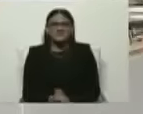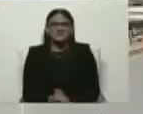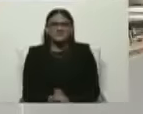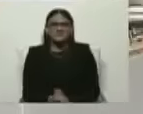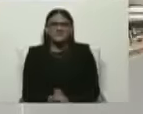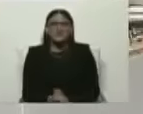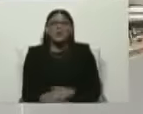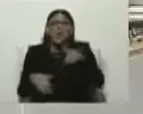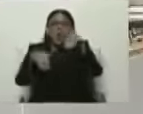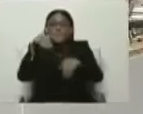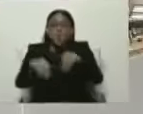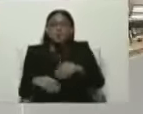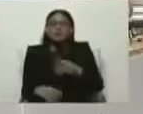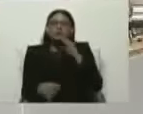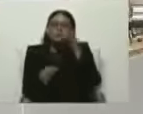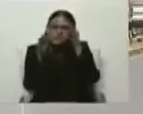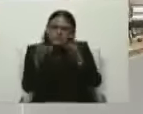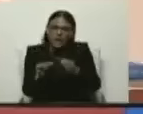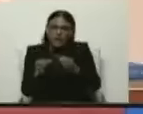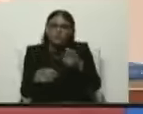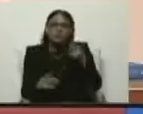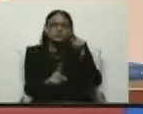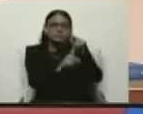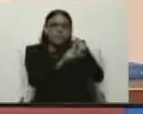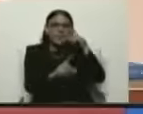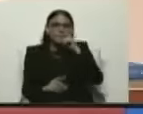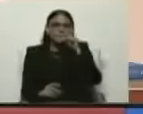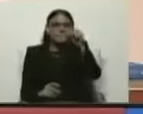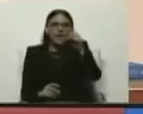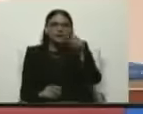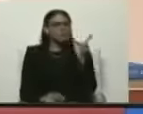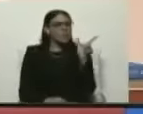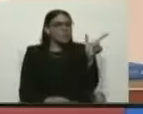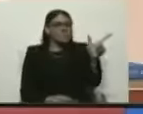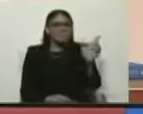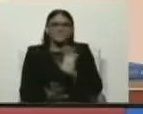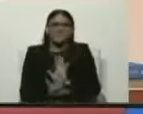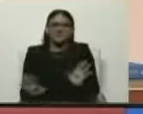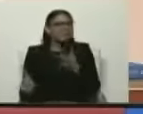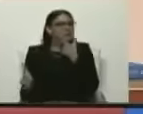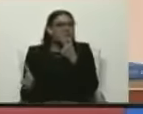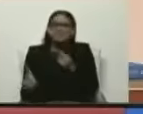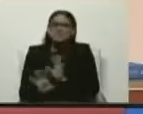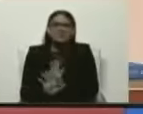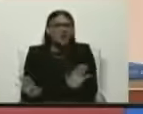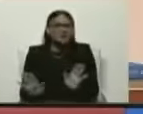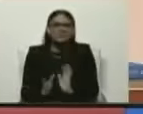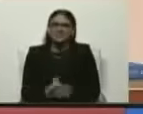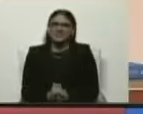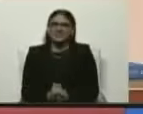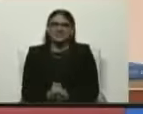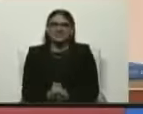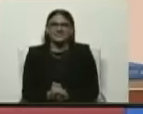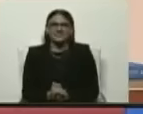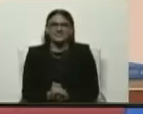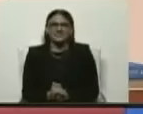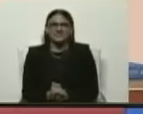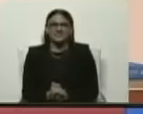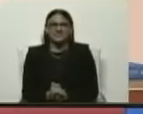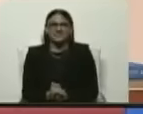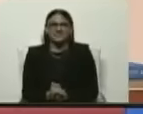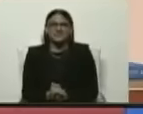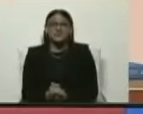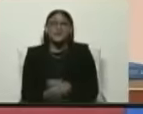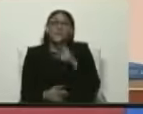Voto seguro por Maduro, PSUV. La sonrisa de Chávez. Por